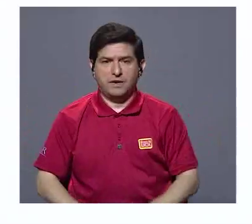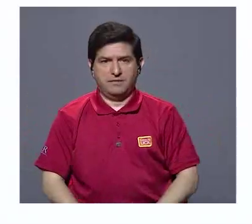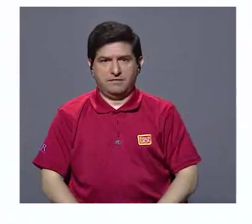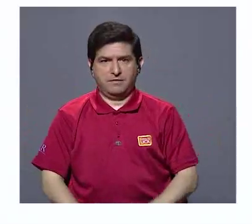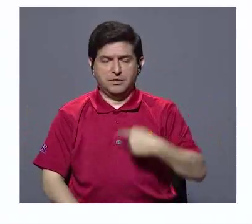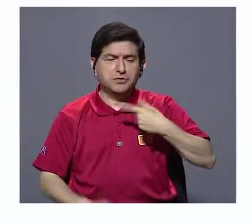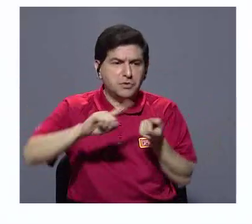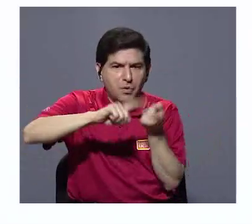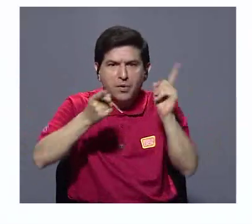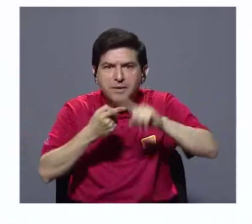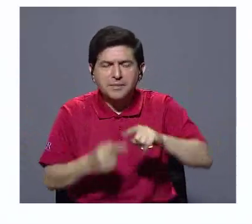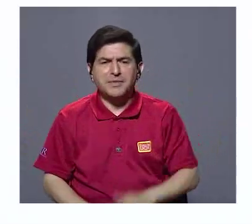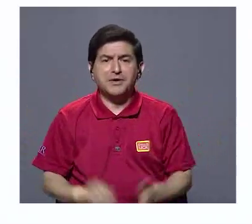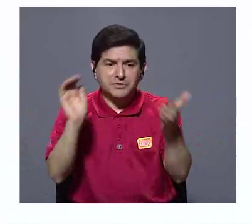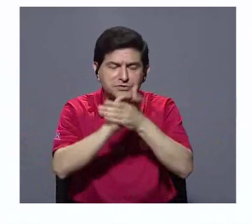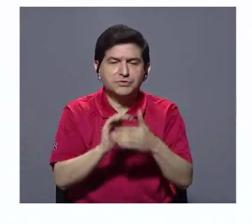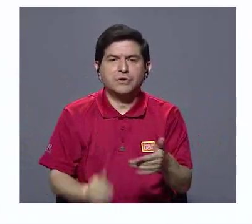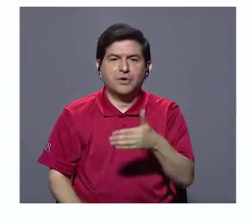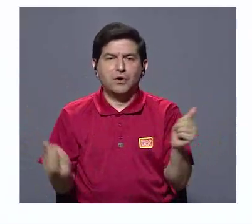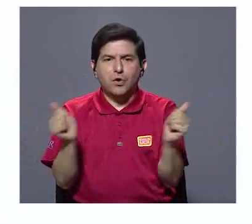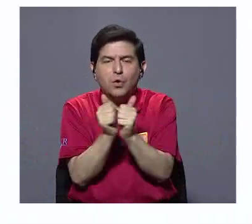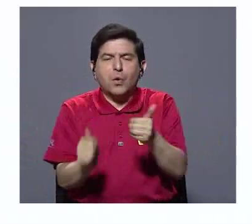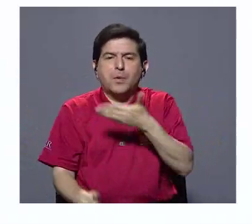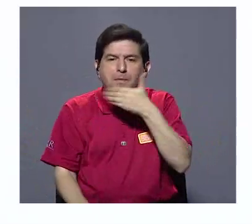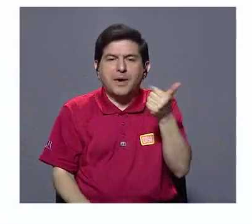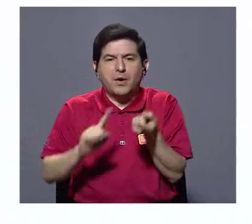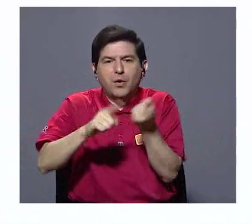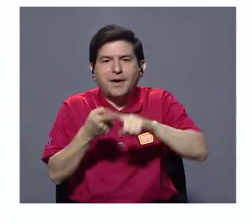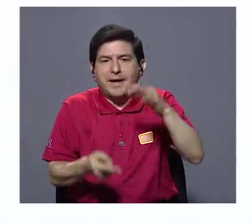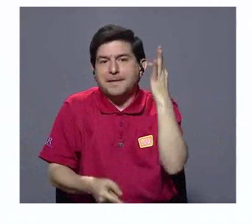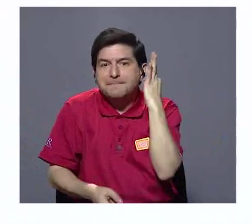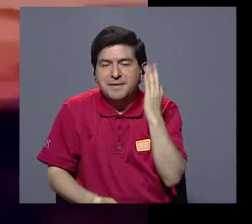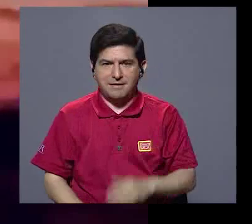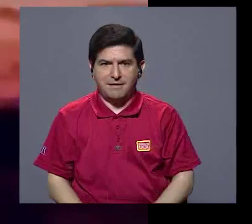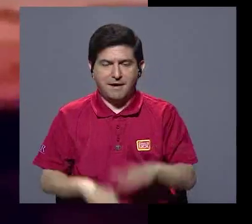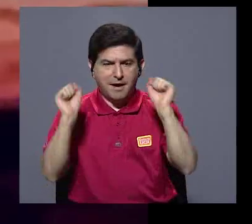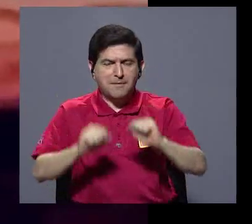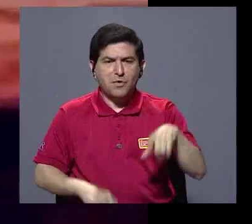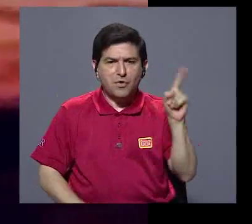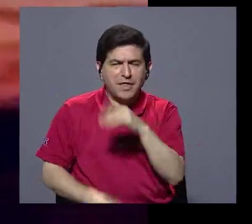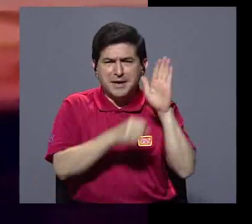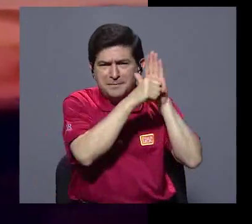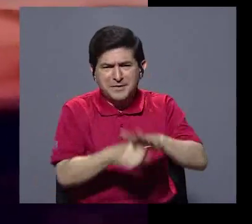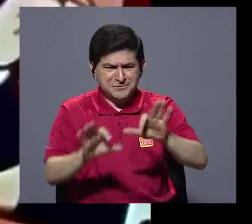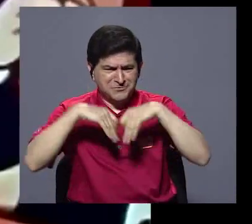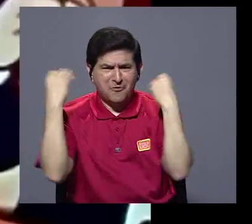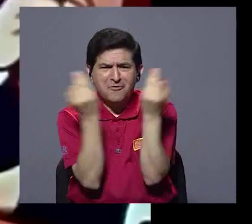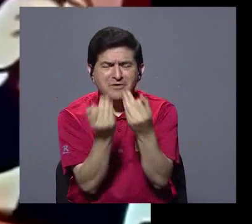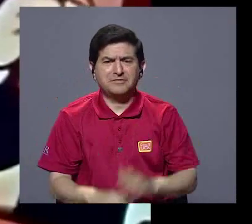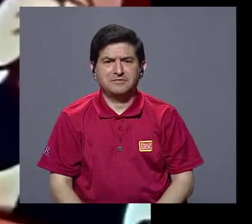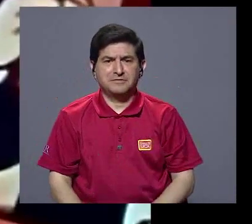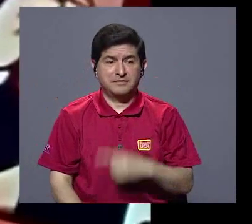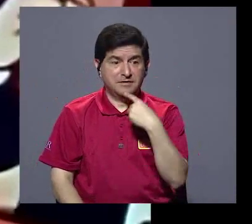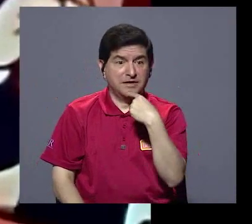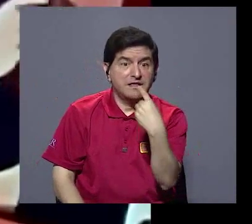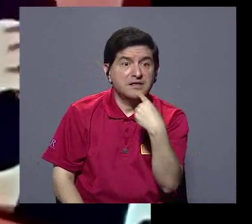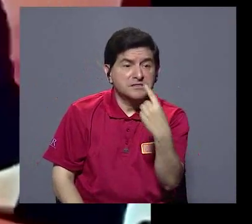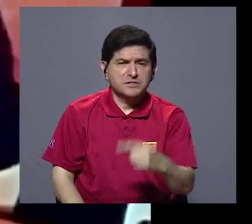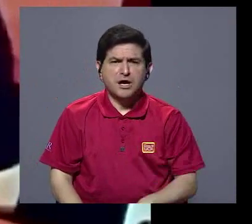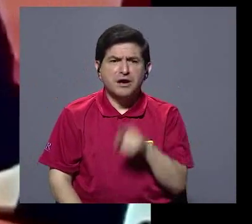vida. Yo tengo amigos que han tenido que casarse con sus mejores amigas para poder quitarse la presión de su